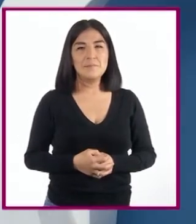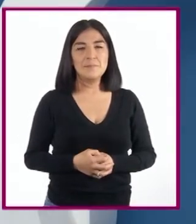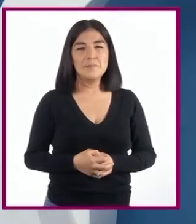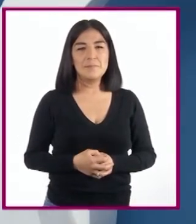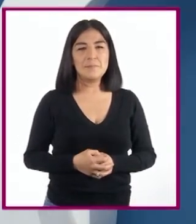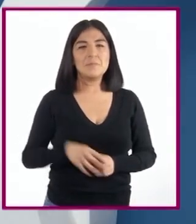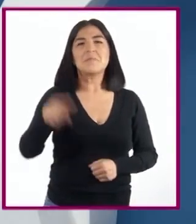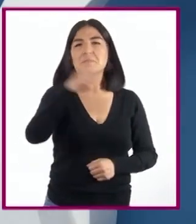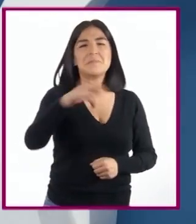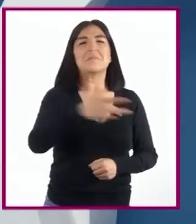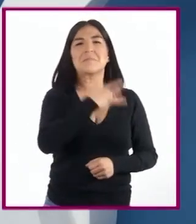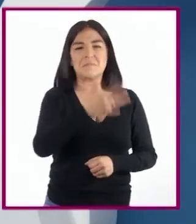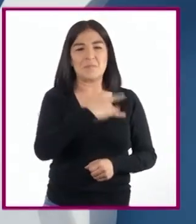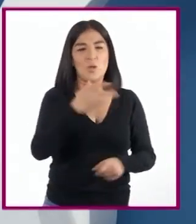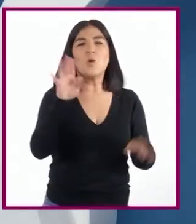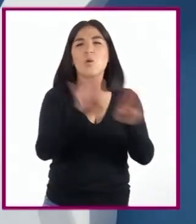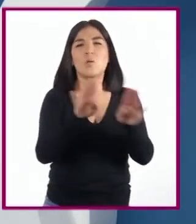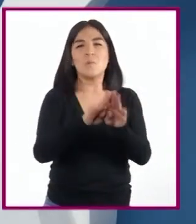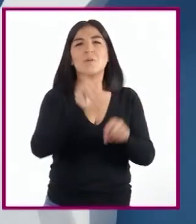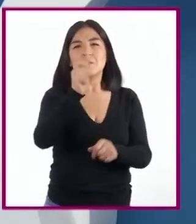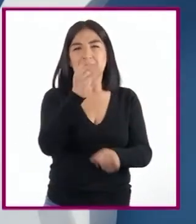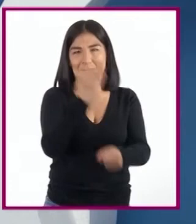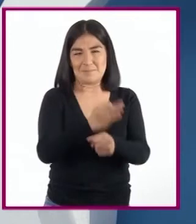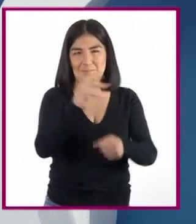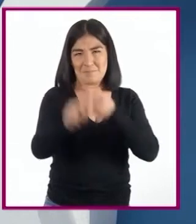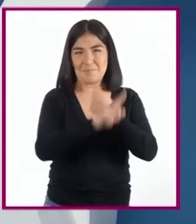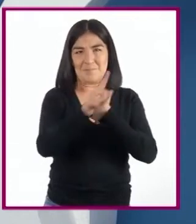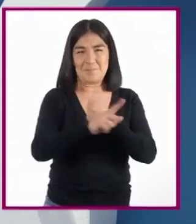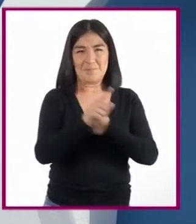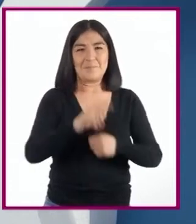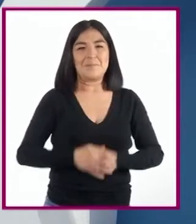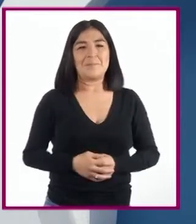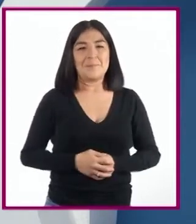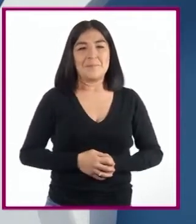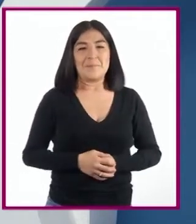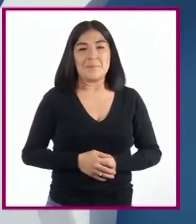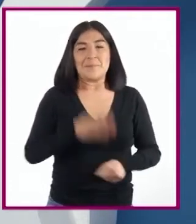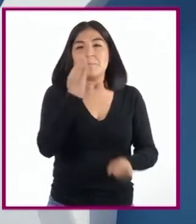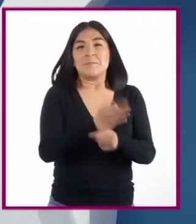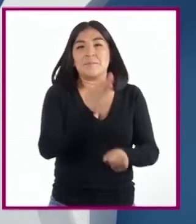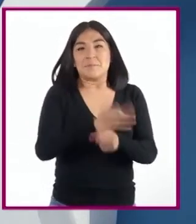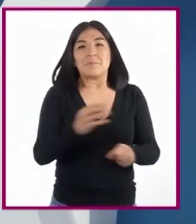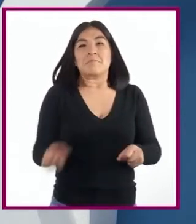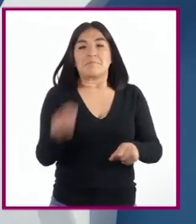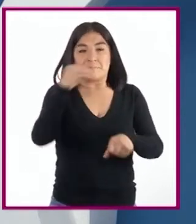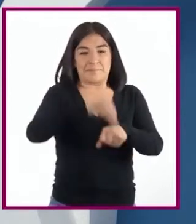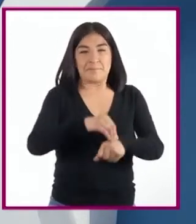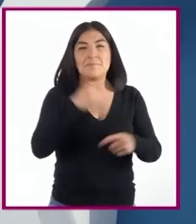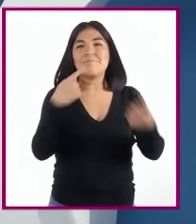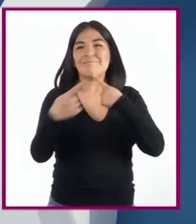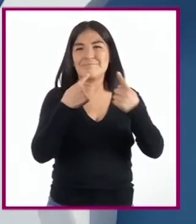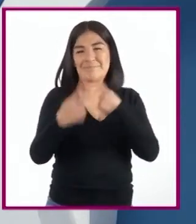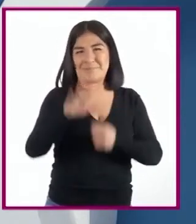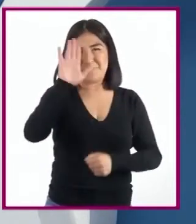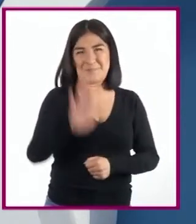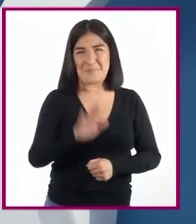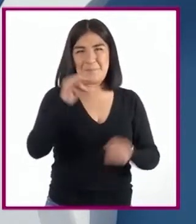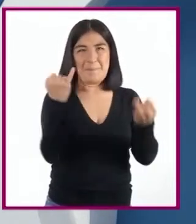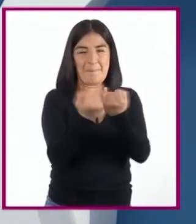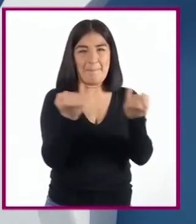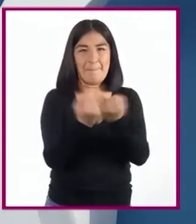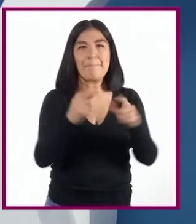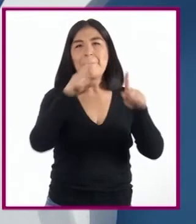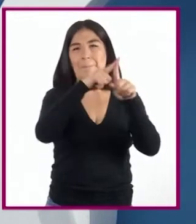¿Qué les parece si resolvemos una situación problema? En este caso, con la aplicación de los criterios de congruencia de